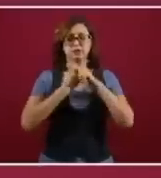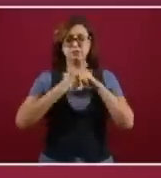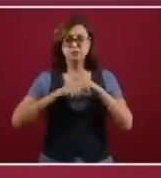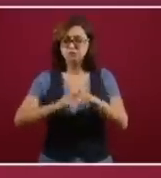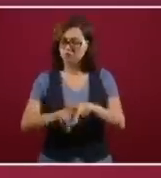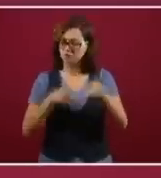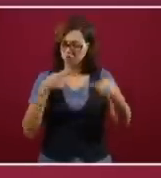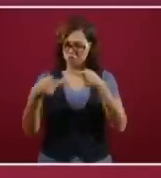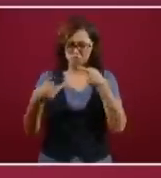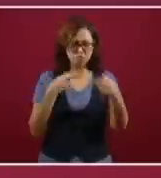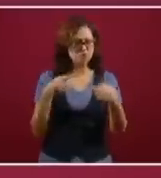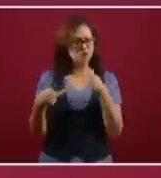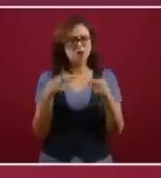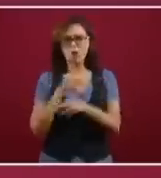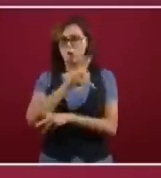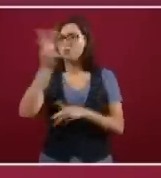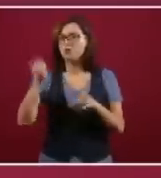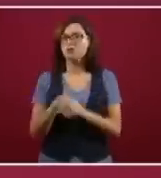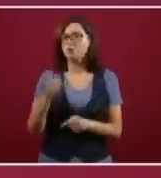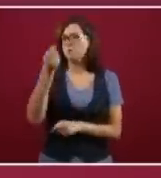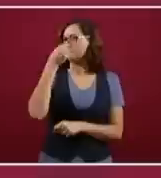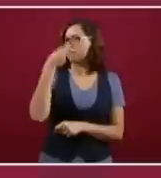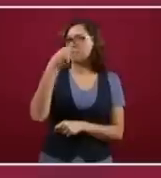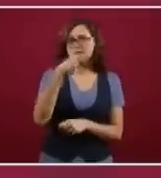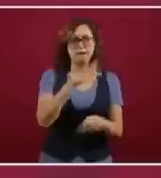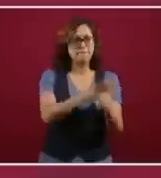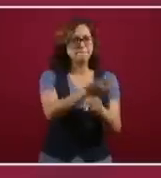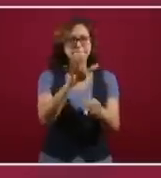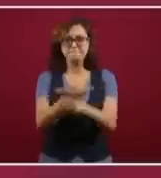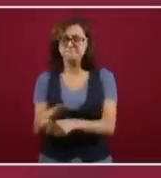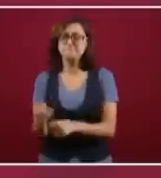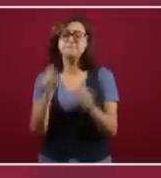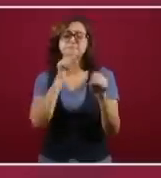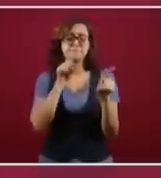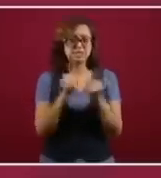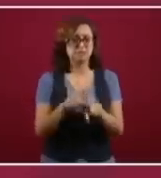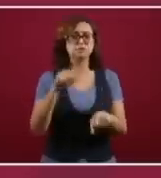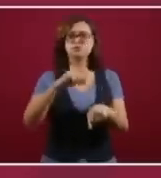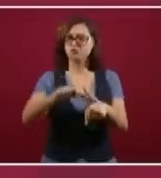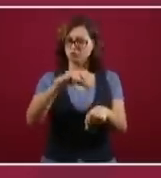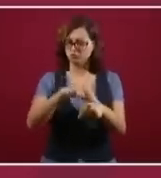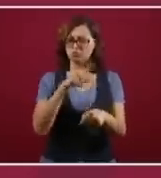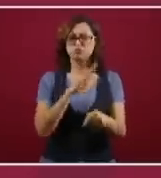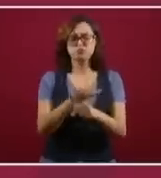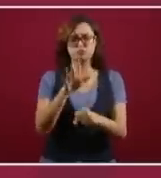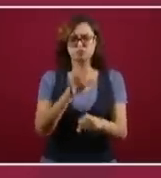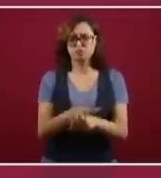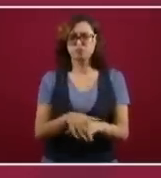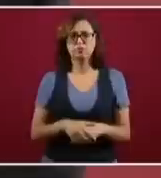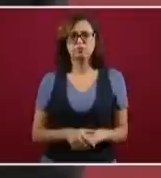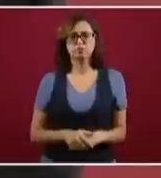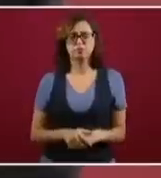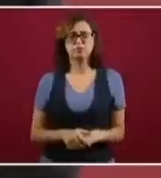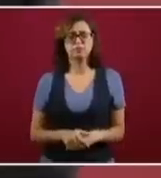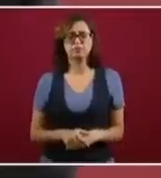que no falten los medicamentos, que no falten los médicos. Tenemos